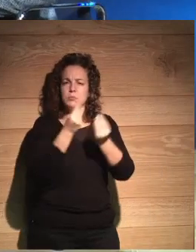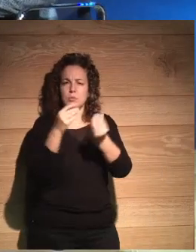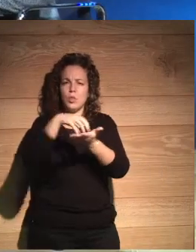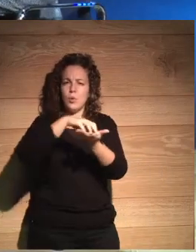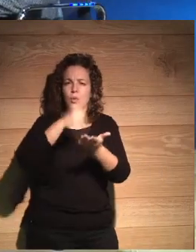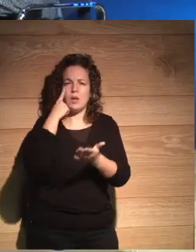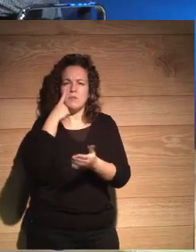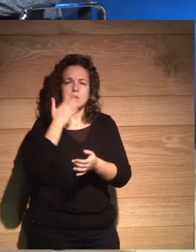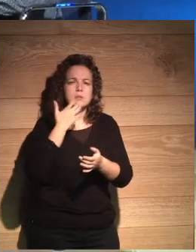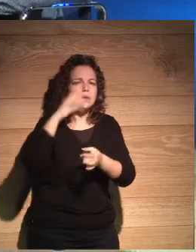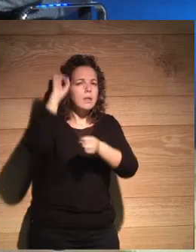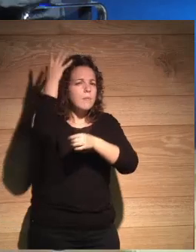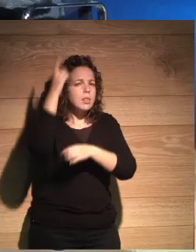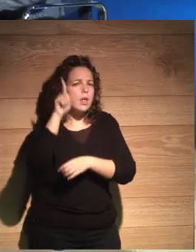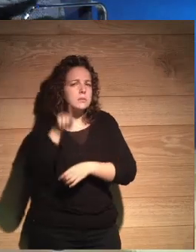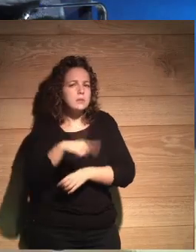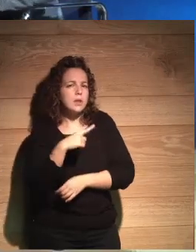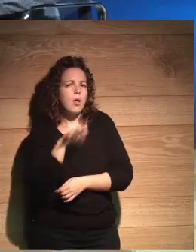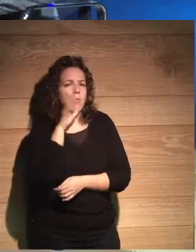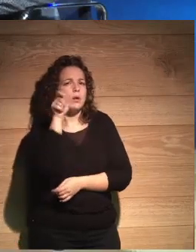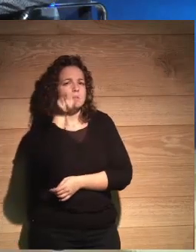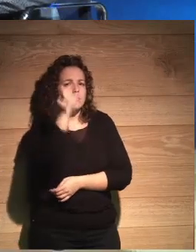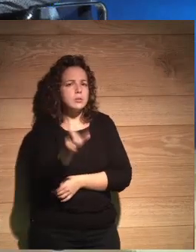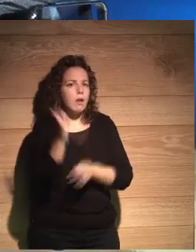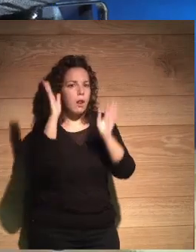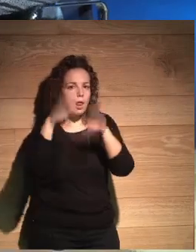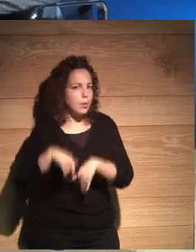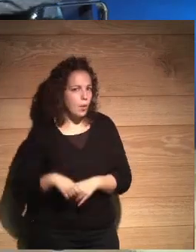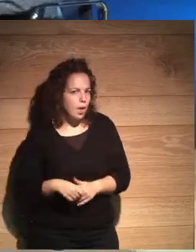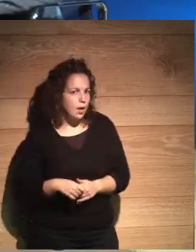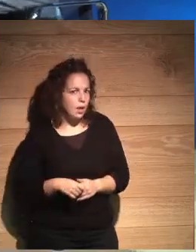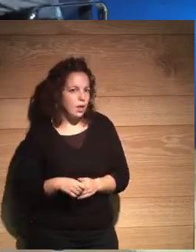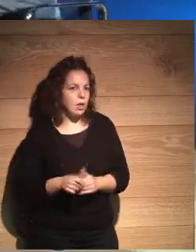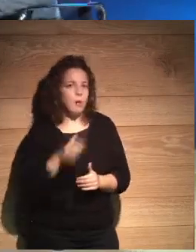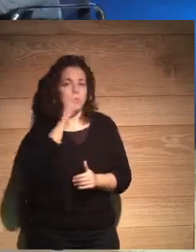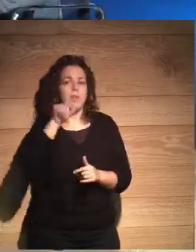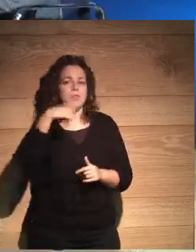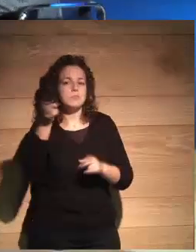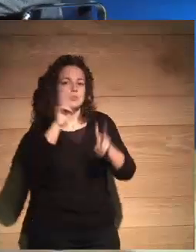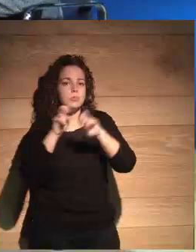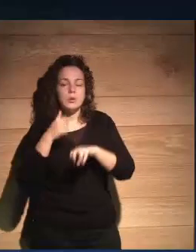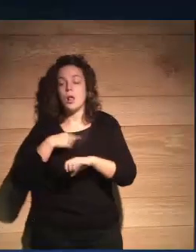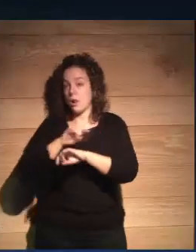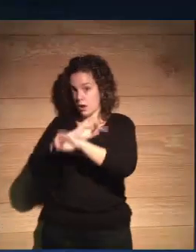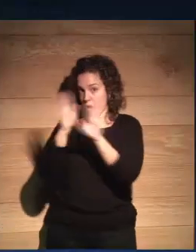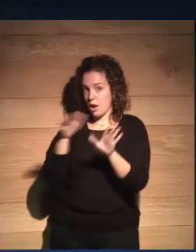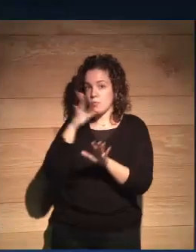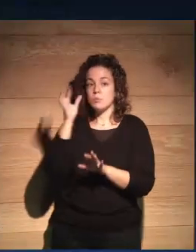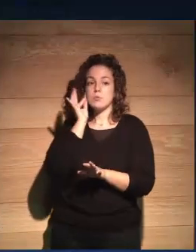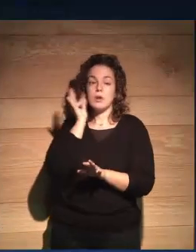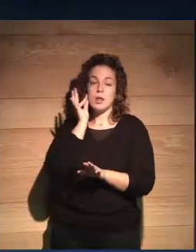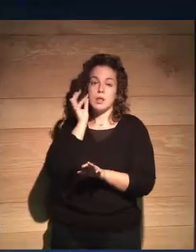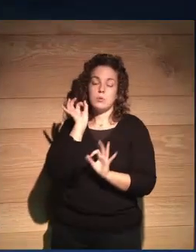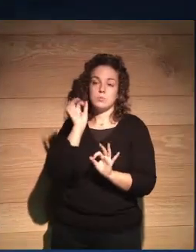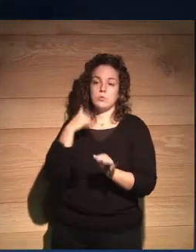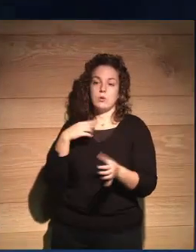estás inventando, ¿no? Porque está brillante que en un momento que dice, este personaje no existió. Claro. Eso lo buscas y dices... Claro, y ella la